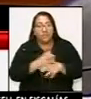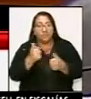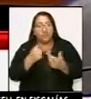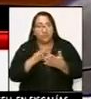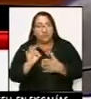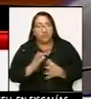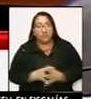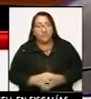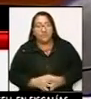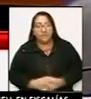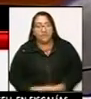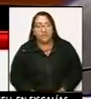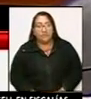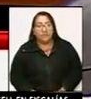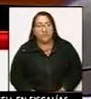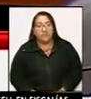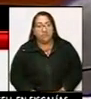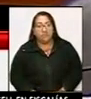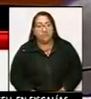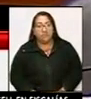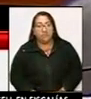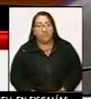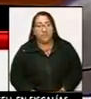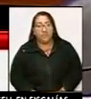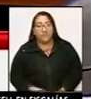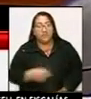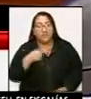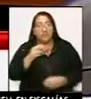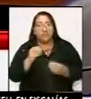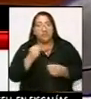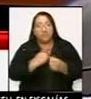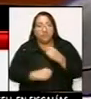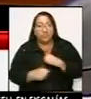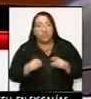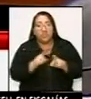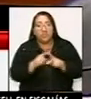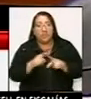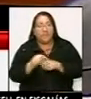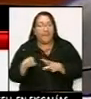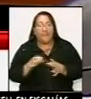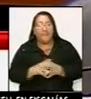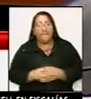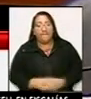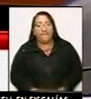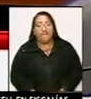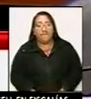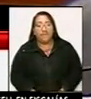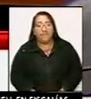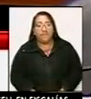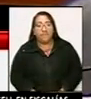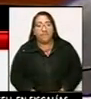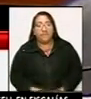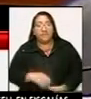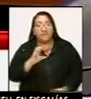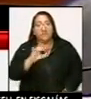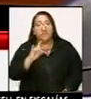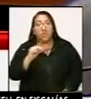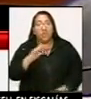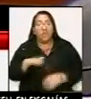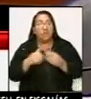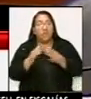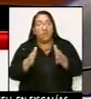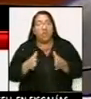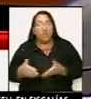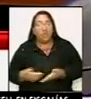calidad para ellas como también para sus hijos, y también generar cunas en todas las